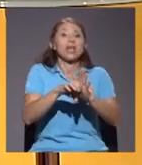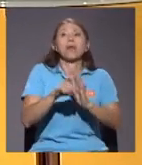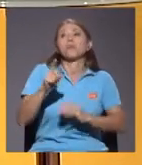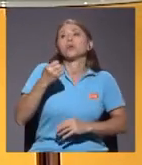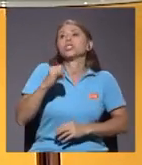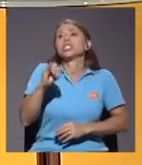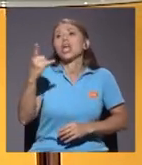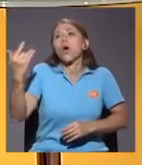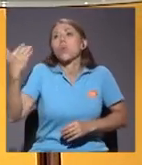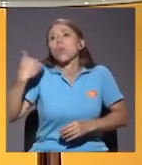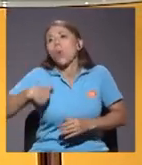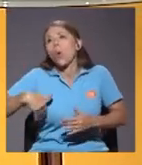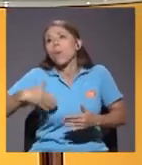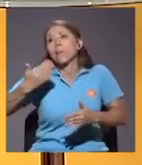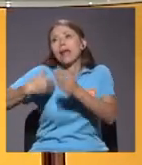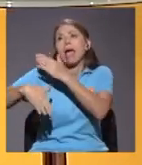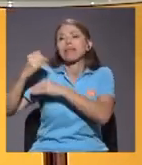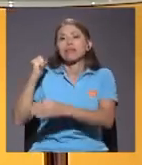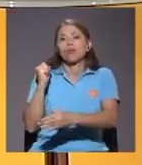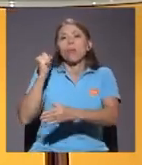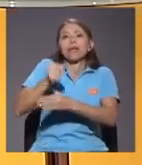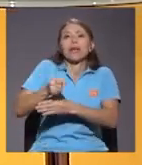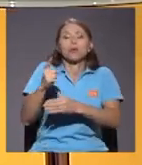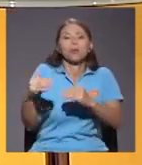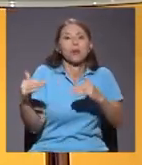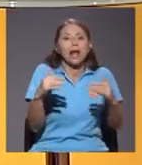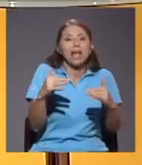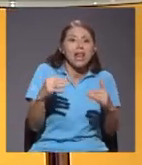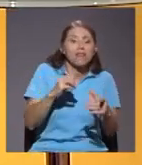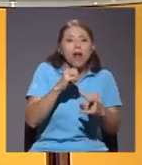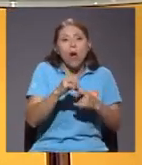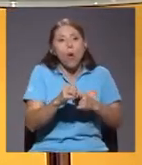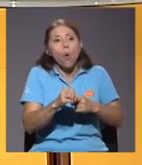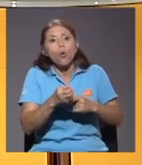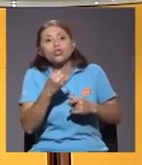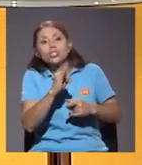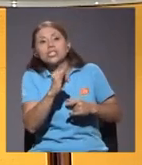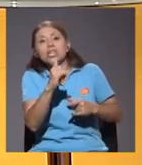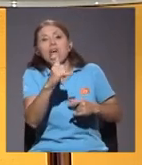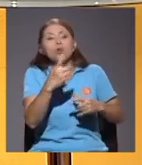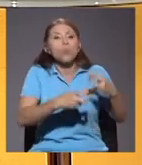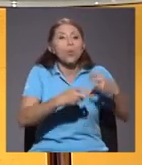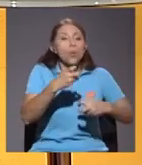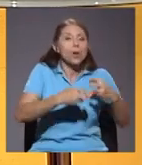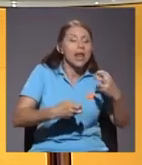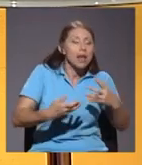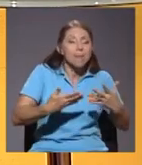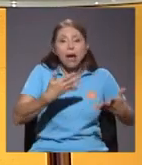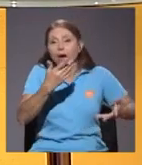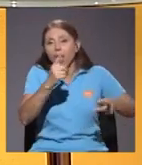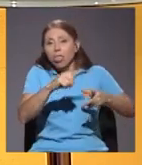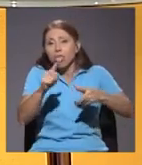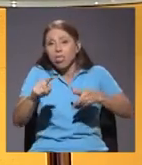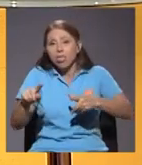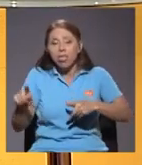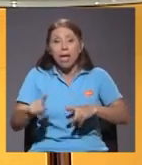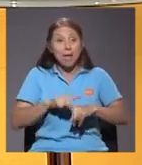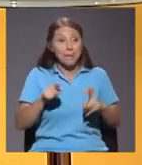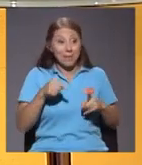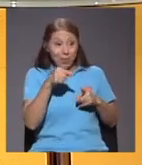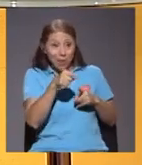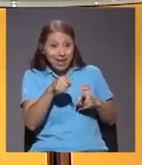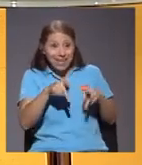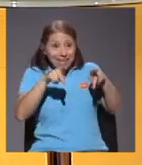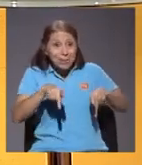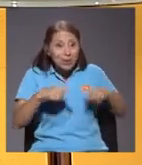bueno si o si hay un problema bueno sí pero está en esto señor esta gente de carne y hueso discutiendo